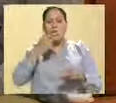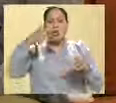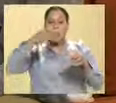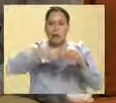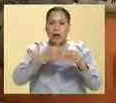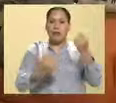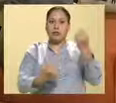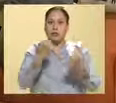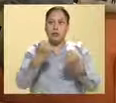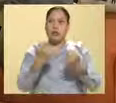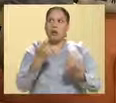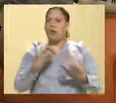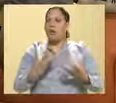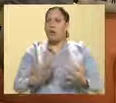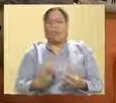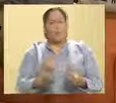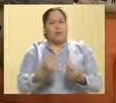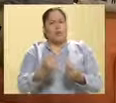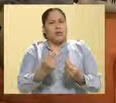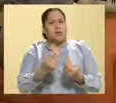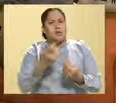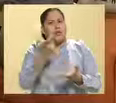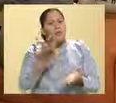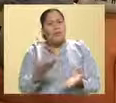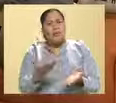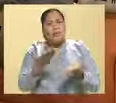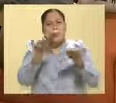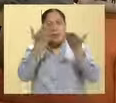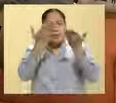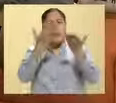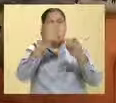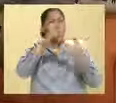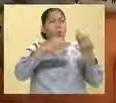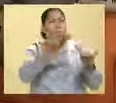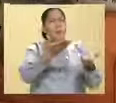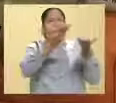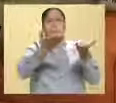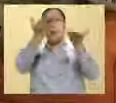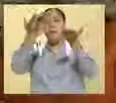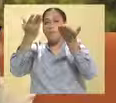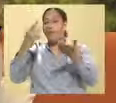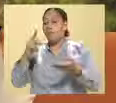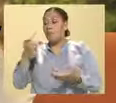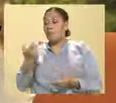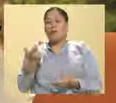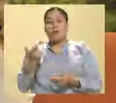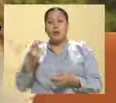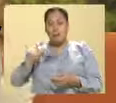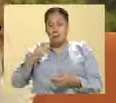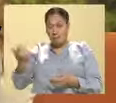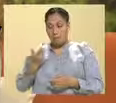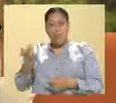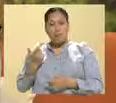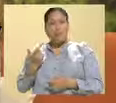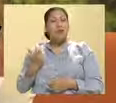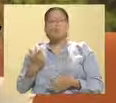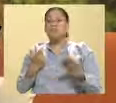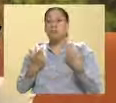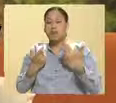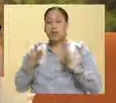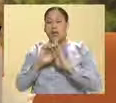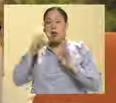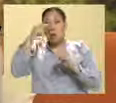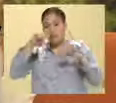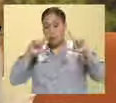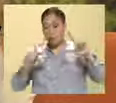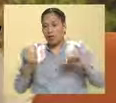gasolina, ¿qué tal? Entonces, bueno, todo sube menos los salarios, por eso se habla de estancamiento salarial en México. Por ejemplo,